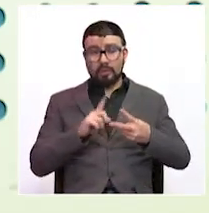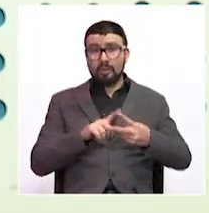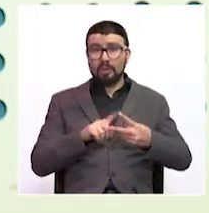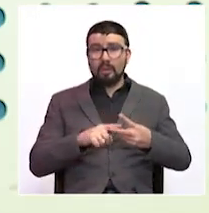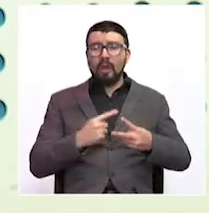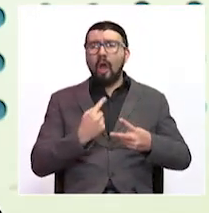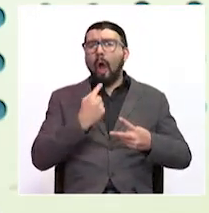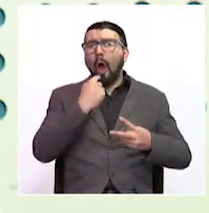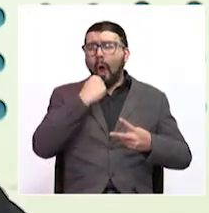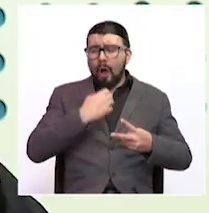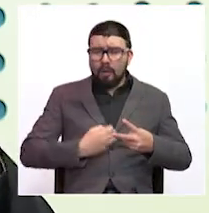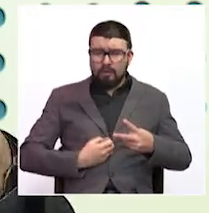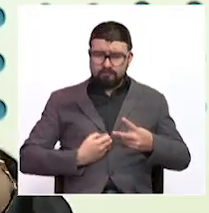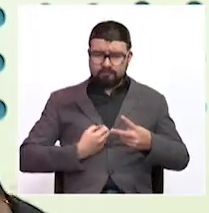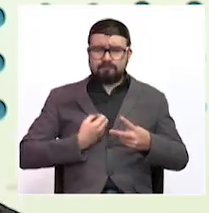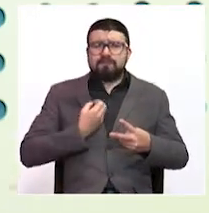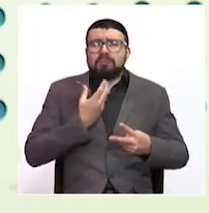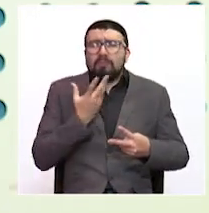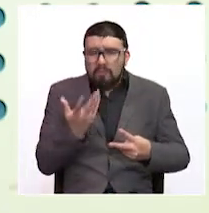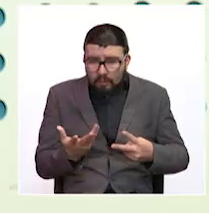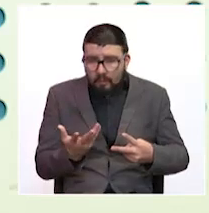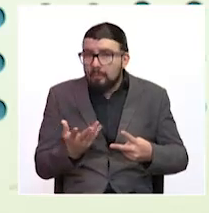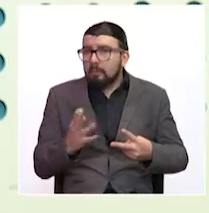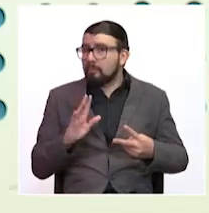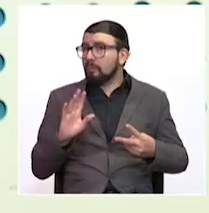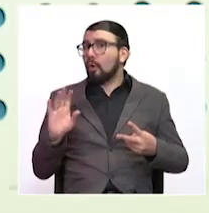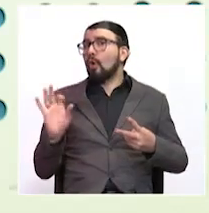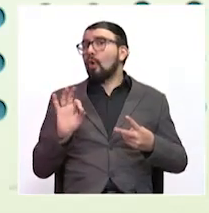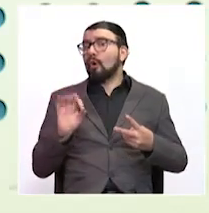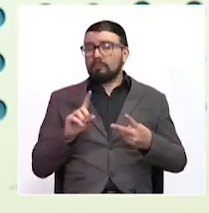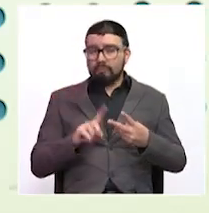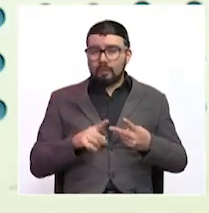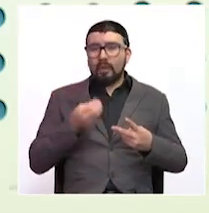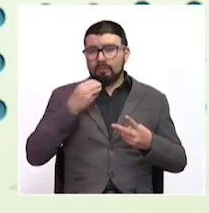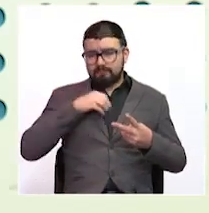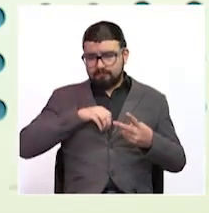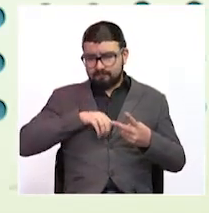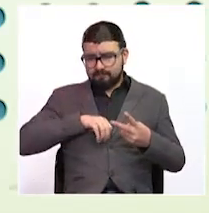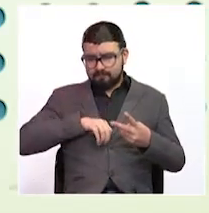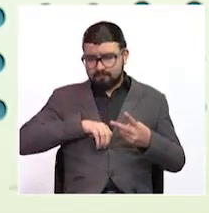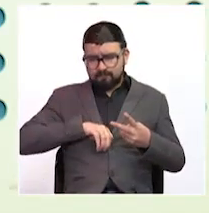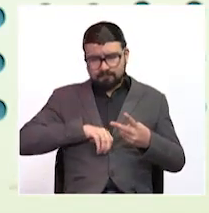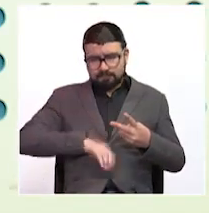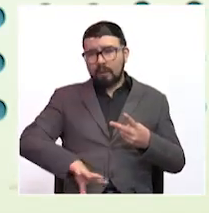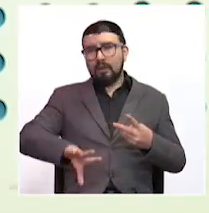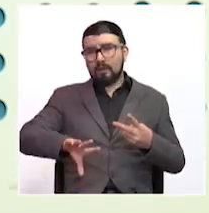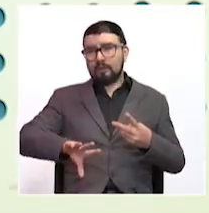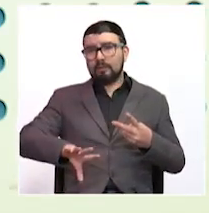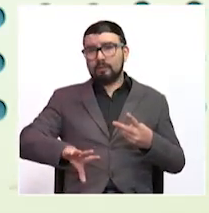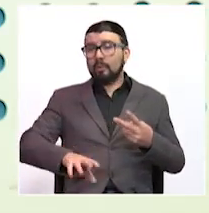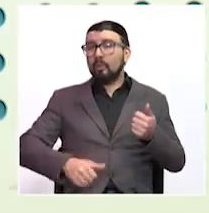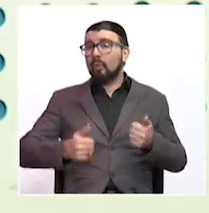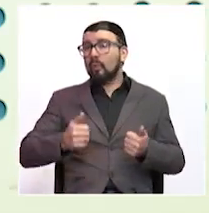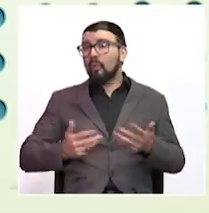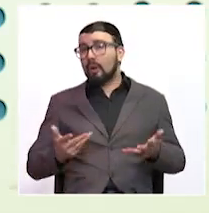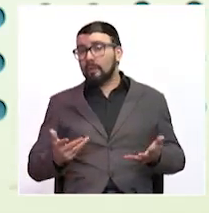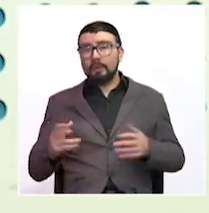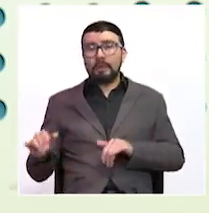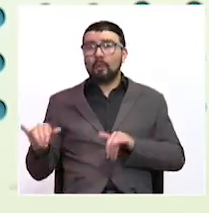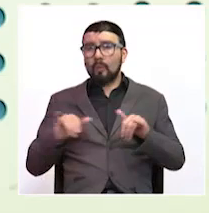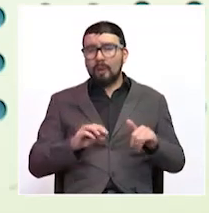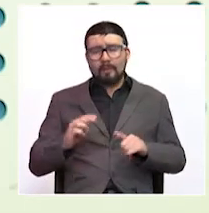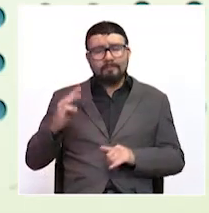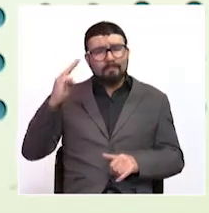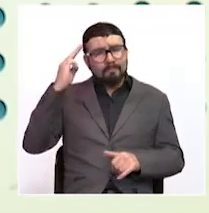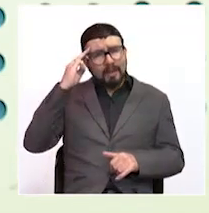o esperar que el organismo la asimila y pase bien lo mismo sucede con lo que nos llega a la mente a veces